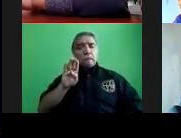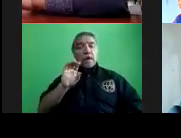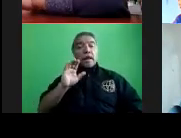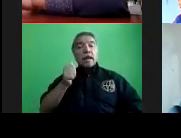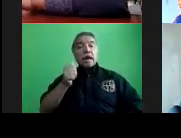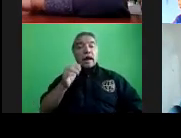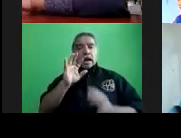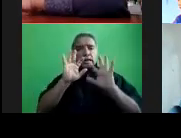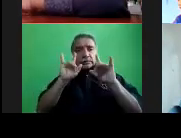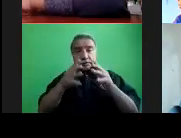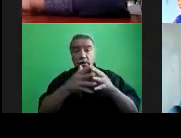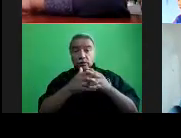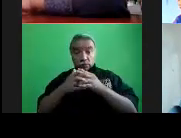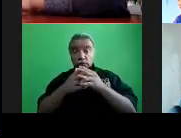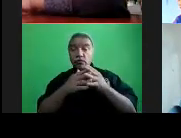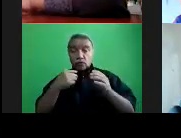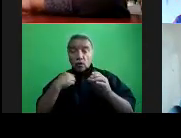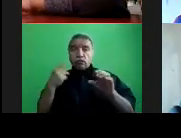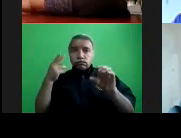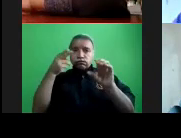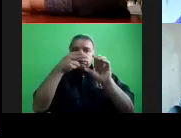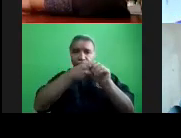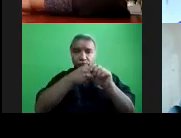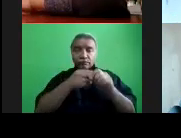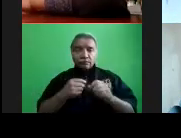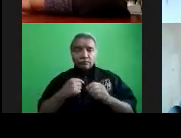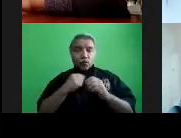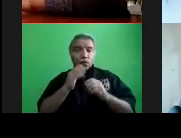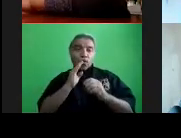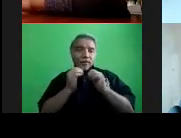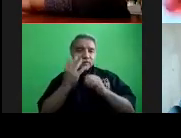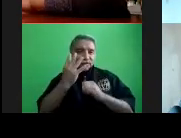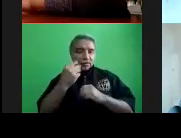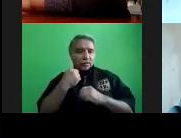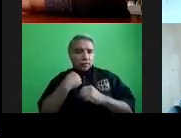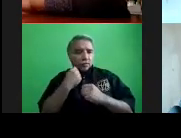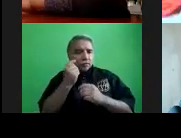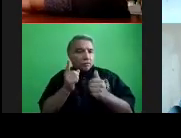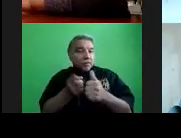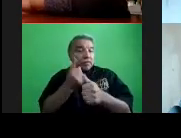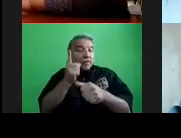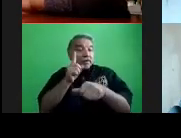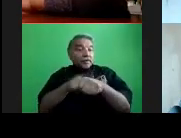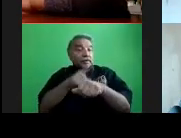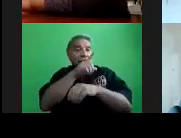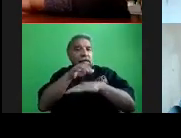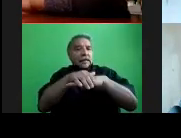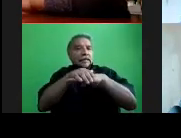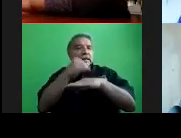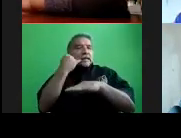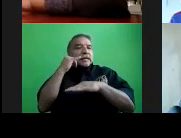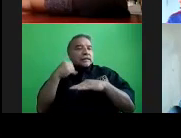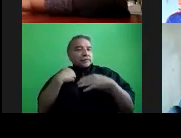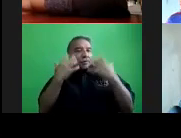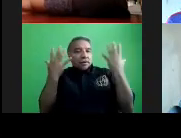en Estados Unidos. Le está explicando que era una beca para ir a Estados Unidos.